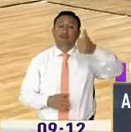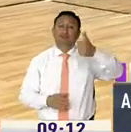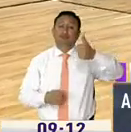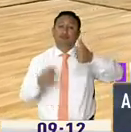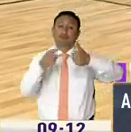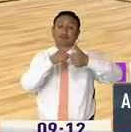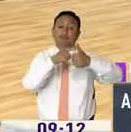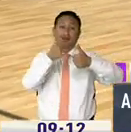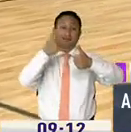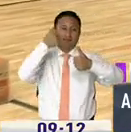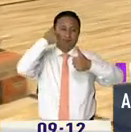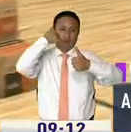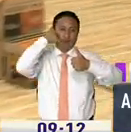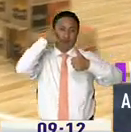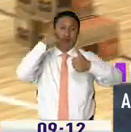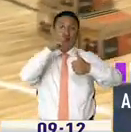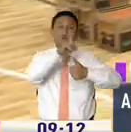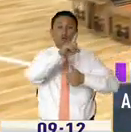es el call center, el